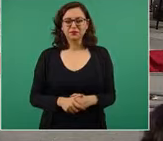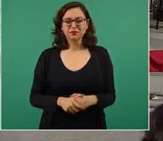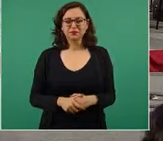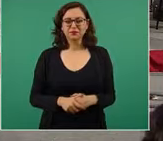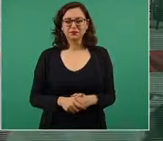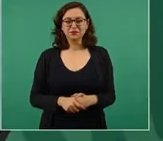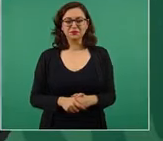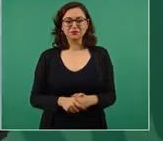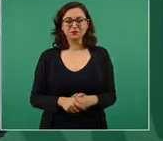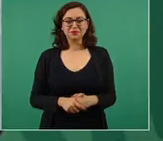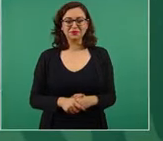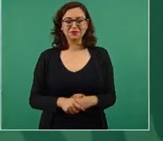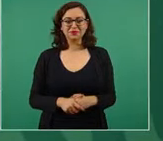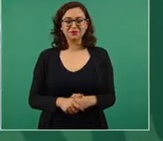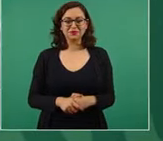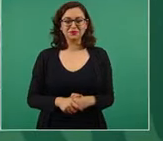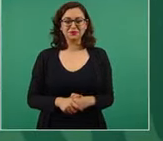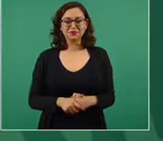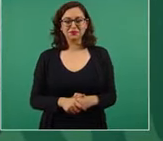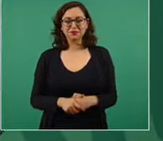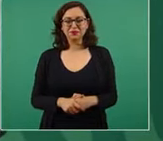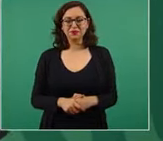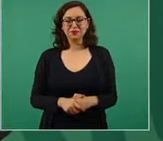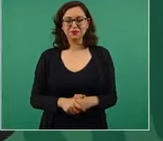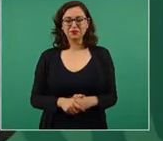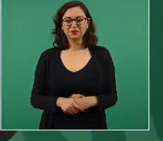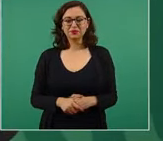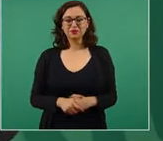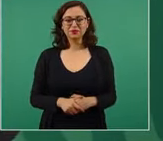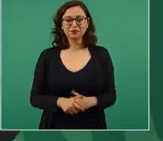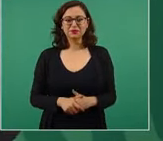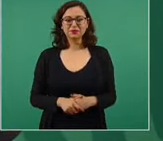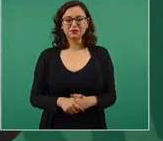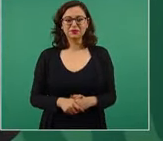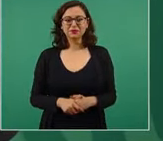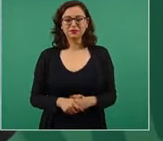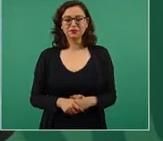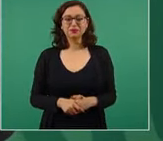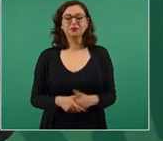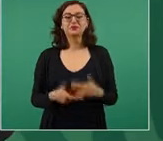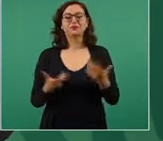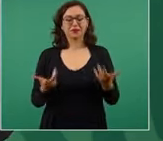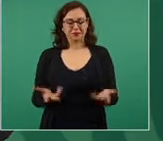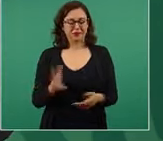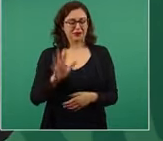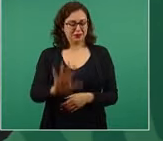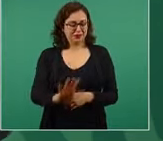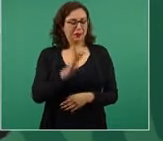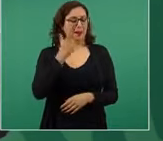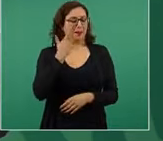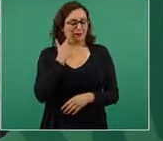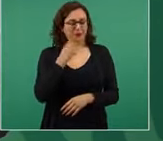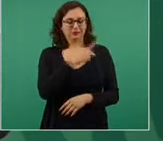Bueno, pues miren, tenemos que entender las circunstancias.